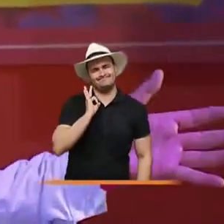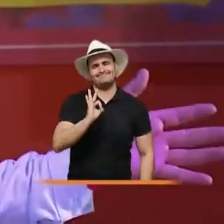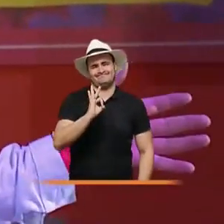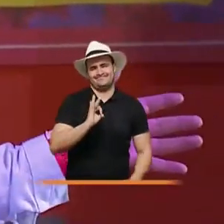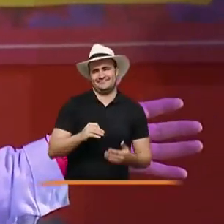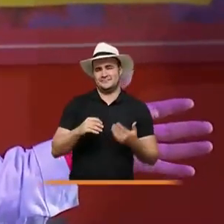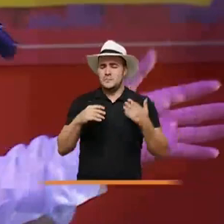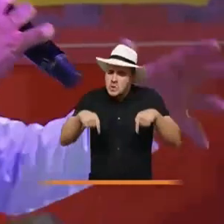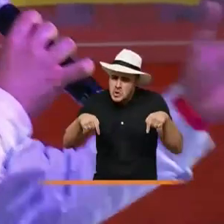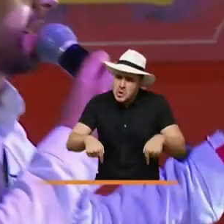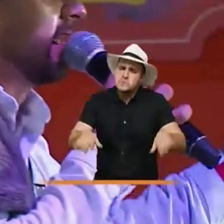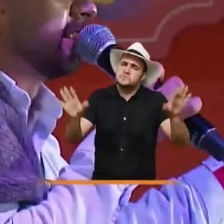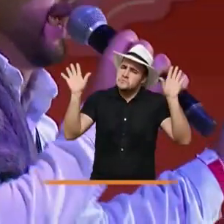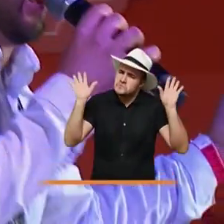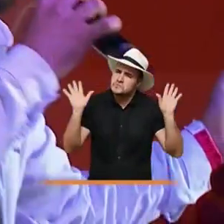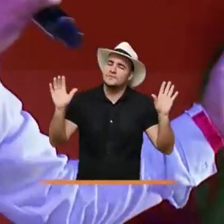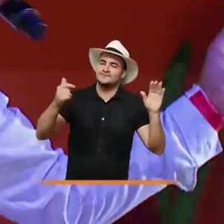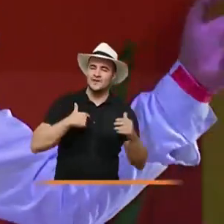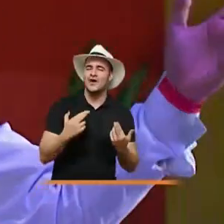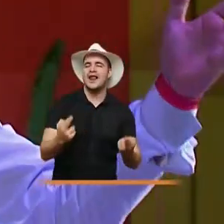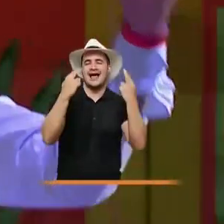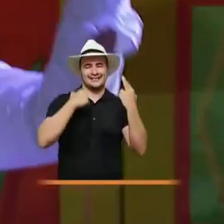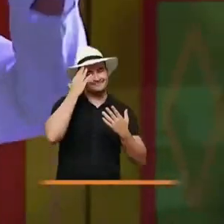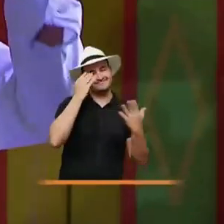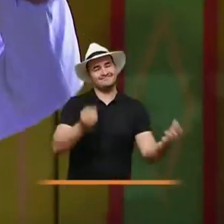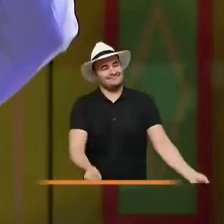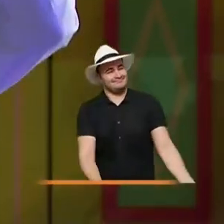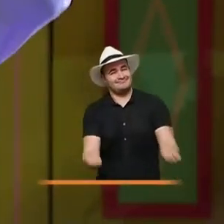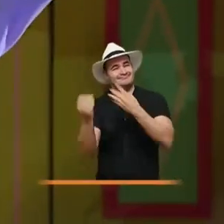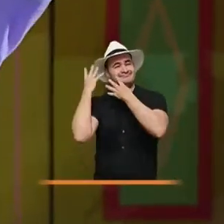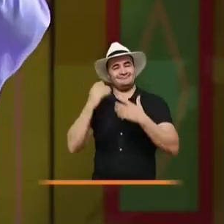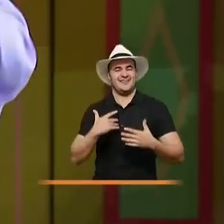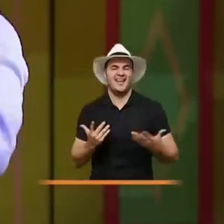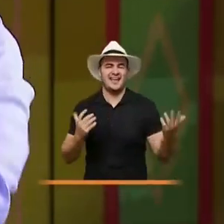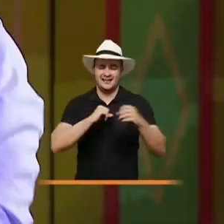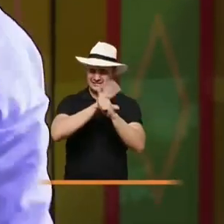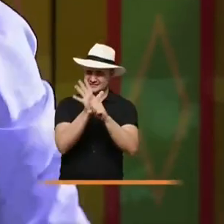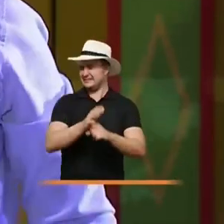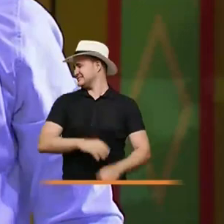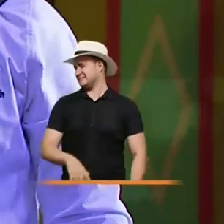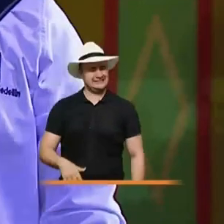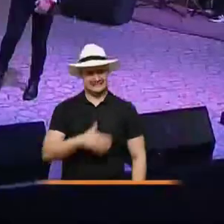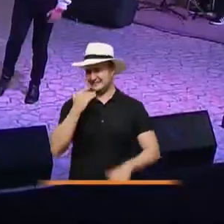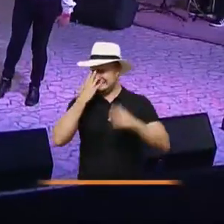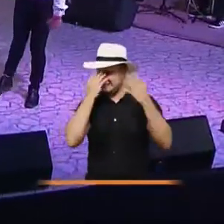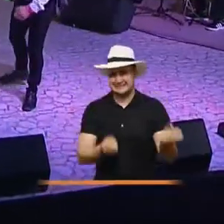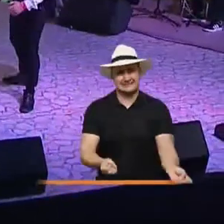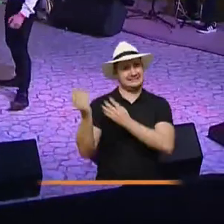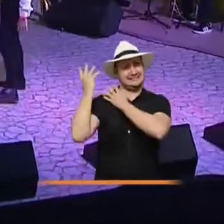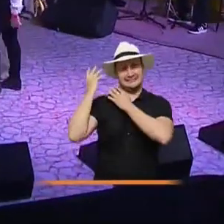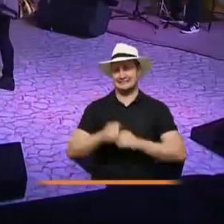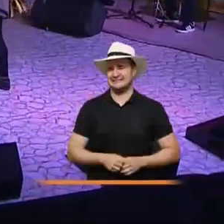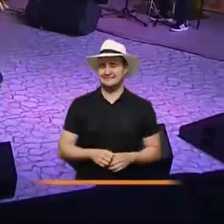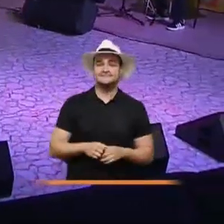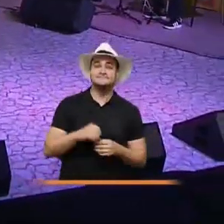leve yo ya quisiera olvidar s como 19 con